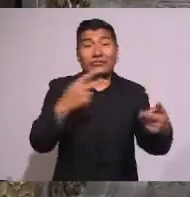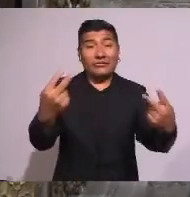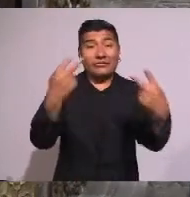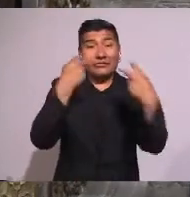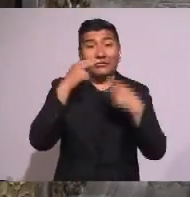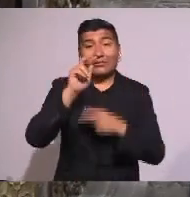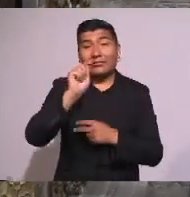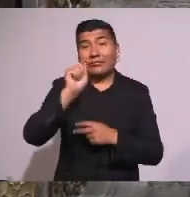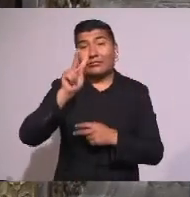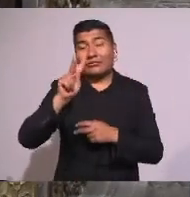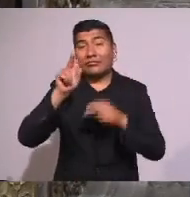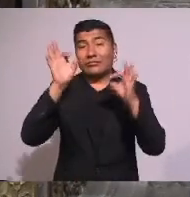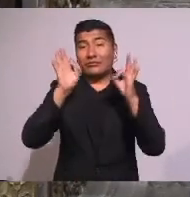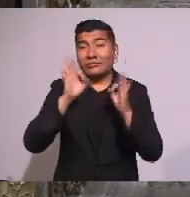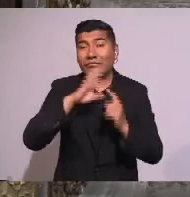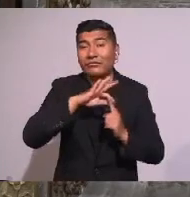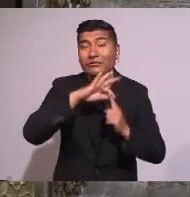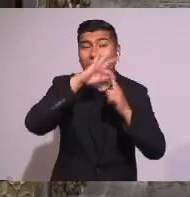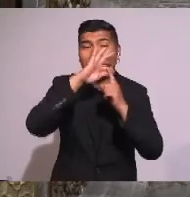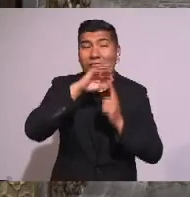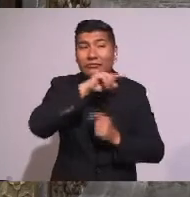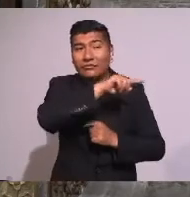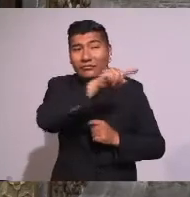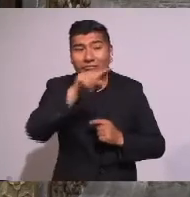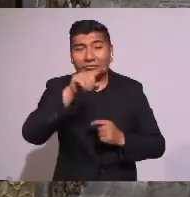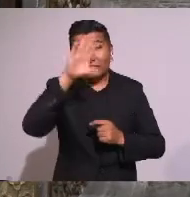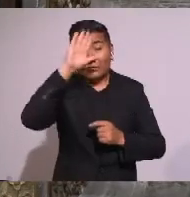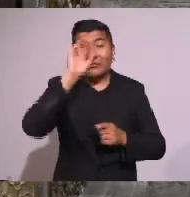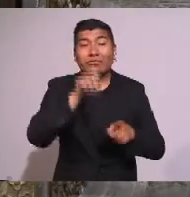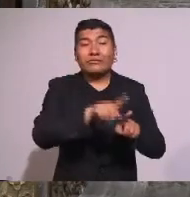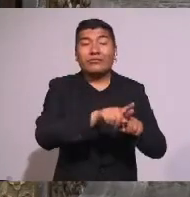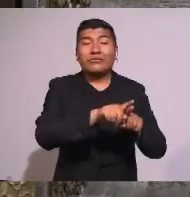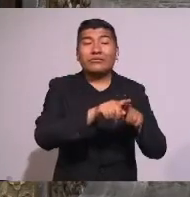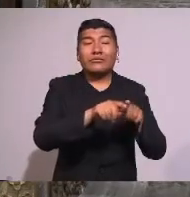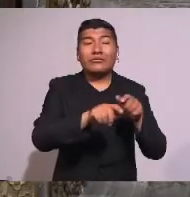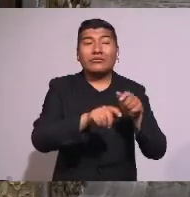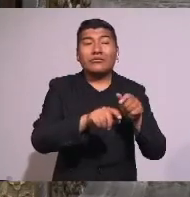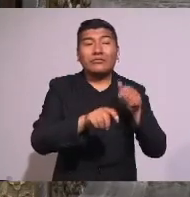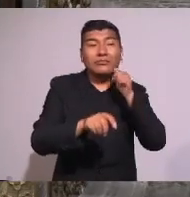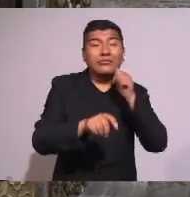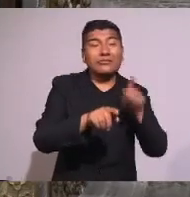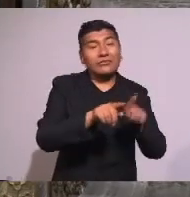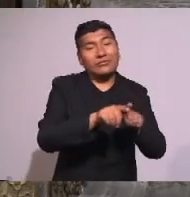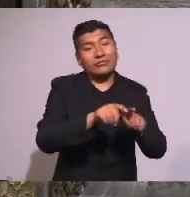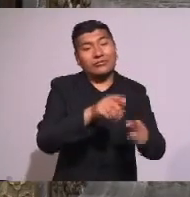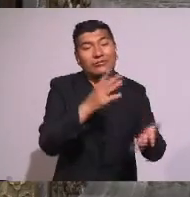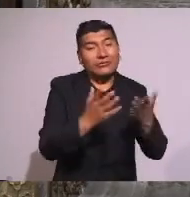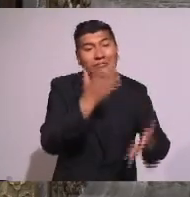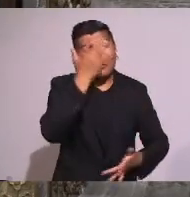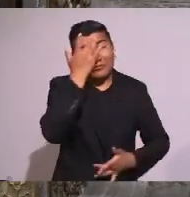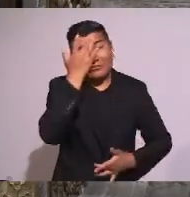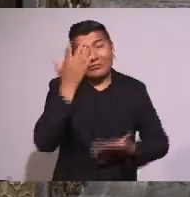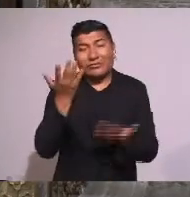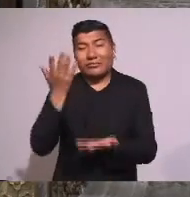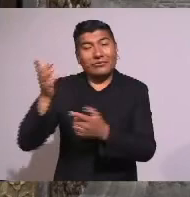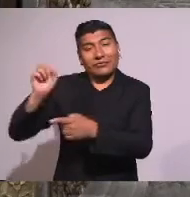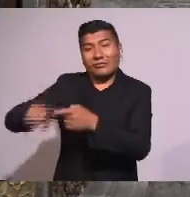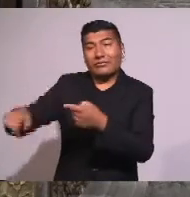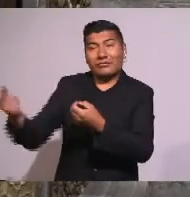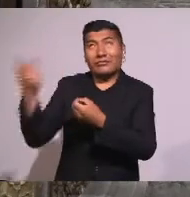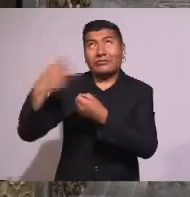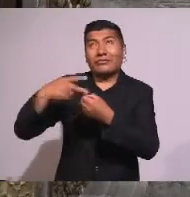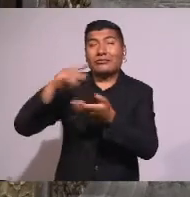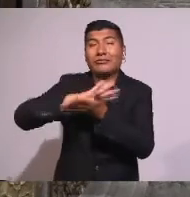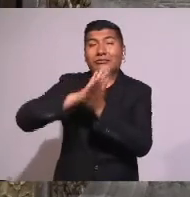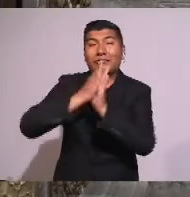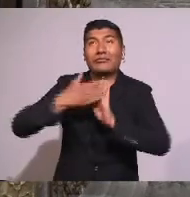televisión de manera especial, aquellos hermanos nuestros que están enfermos o impedidos, que la paz de